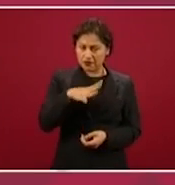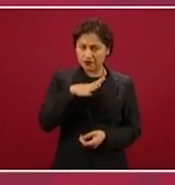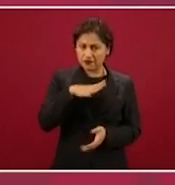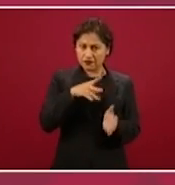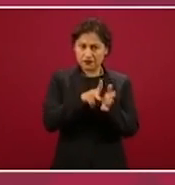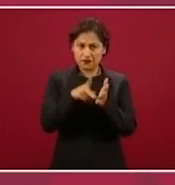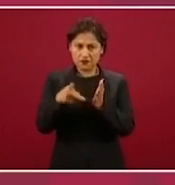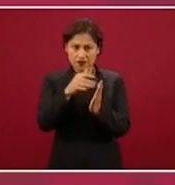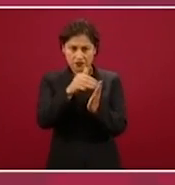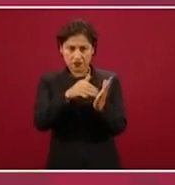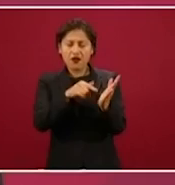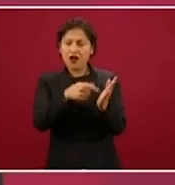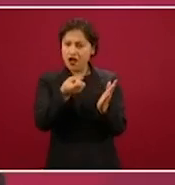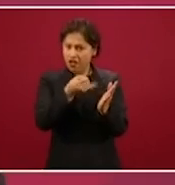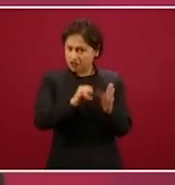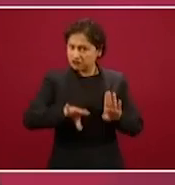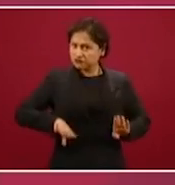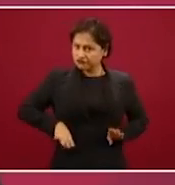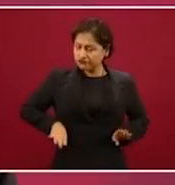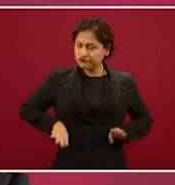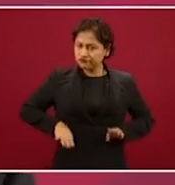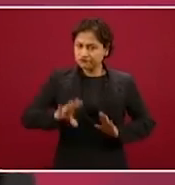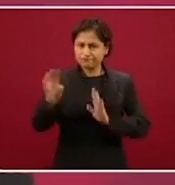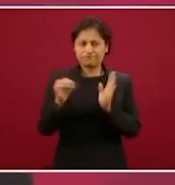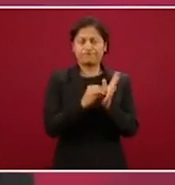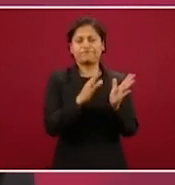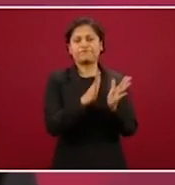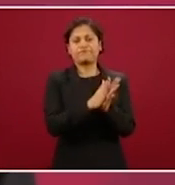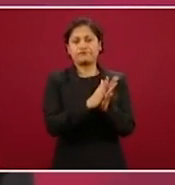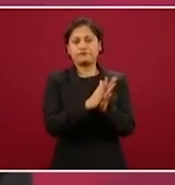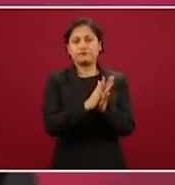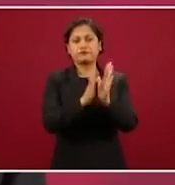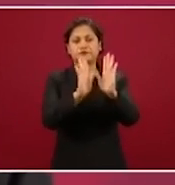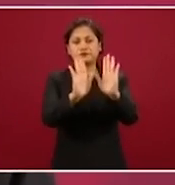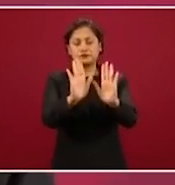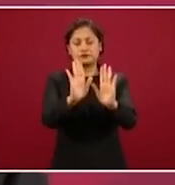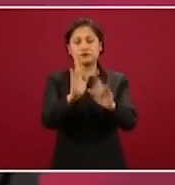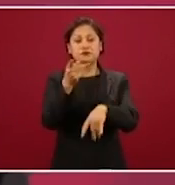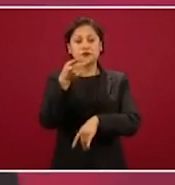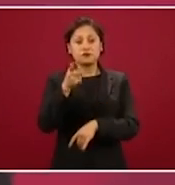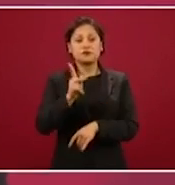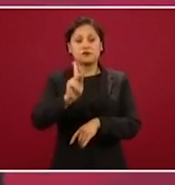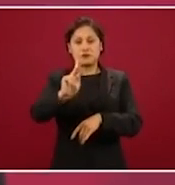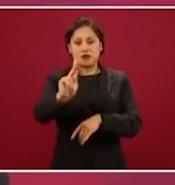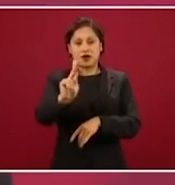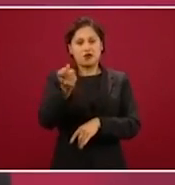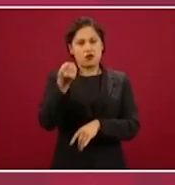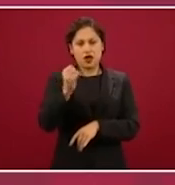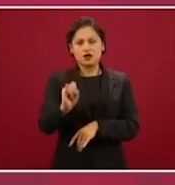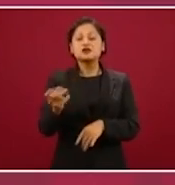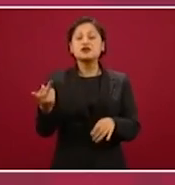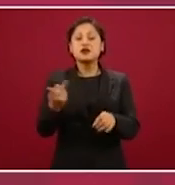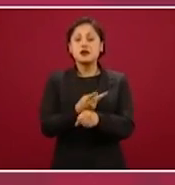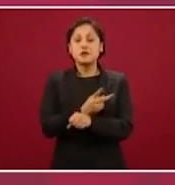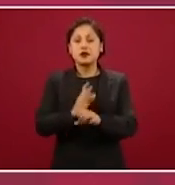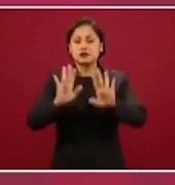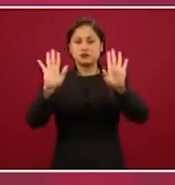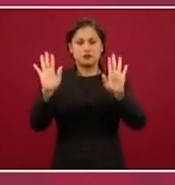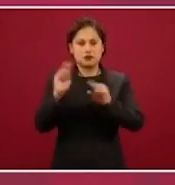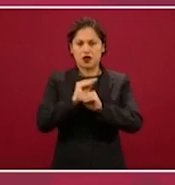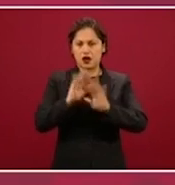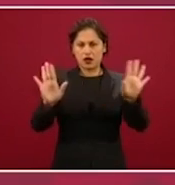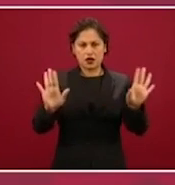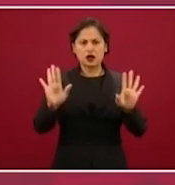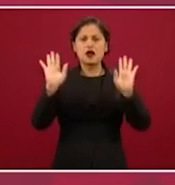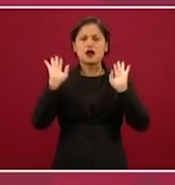no lo deseo, pero nada más por conocimiento de este oficio noble de la política, estoy